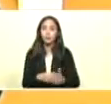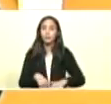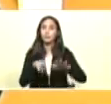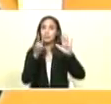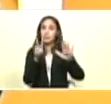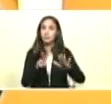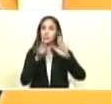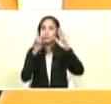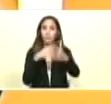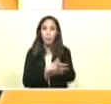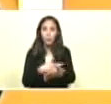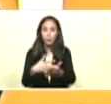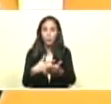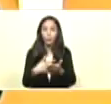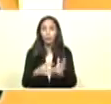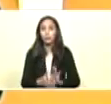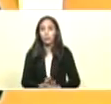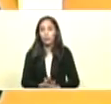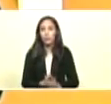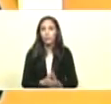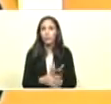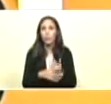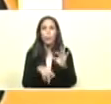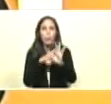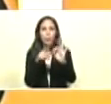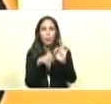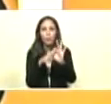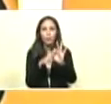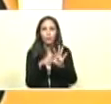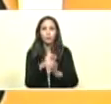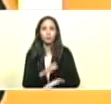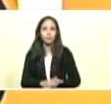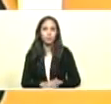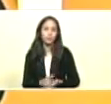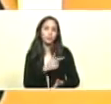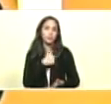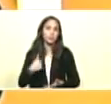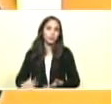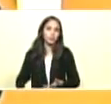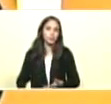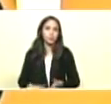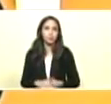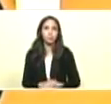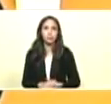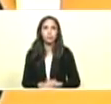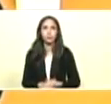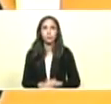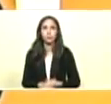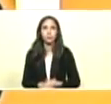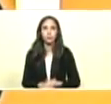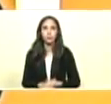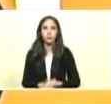4.777 millones de yuanes, la moneda del futuro, los yuanes, y el Petro.